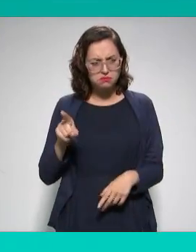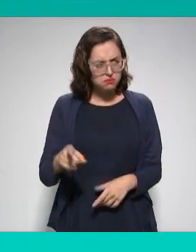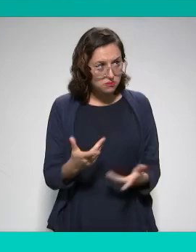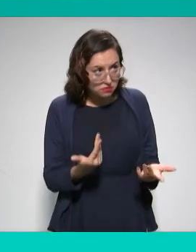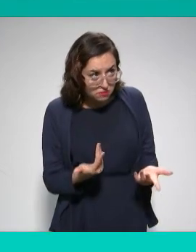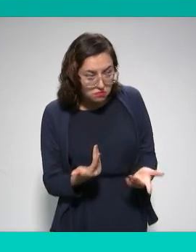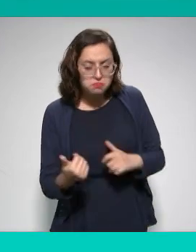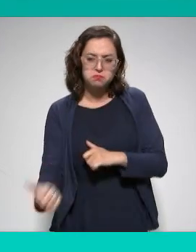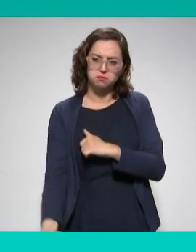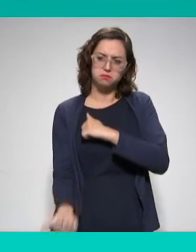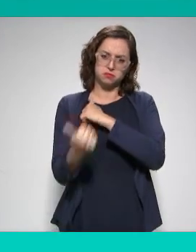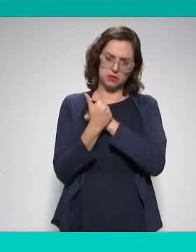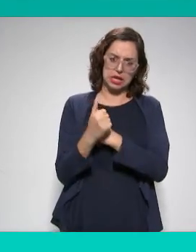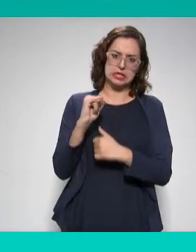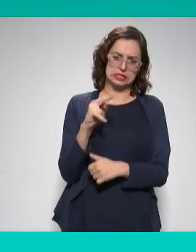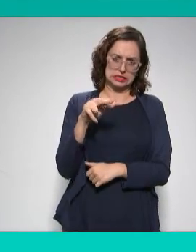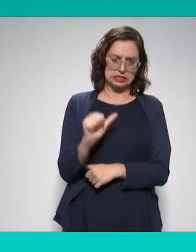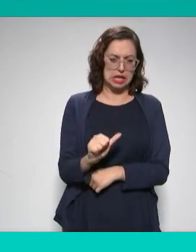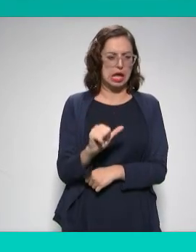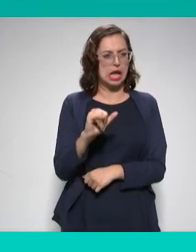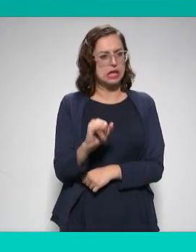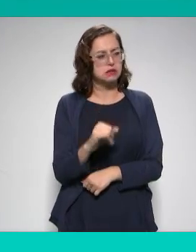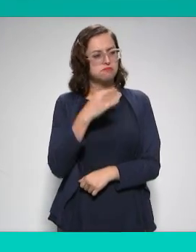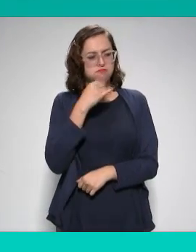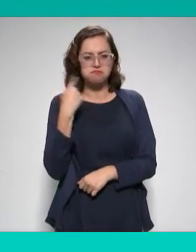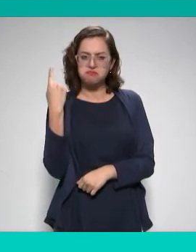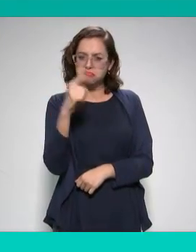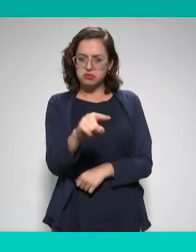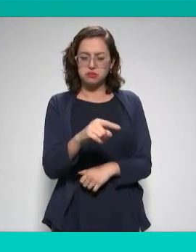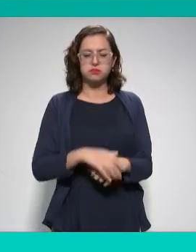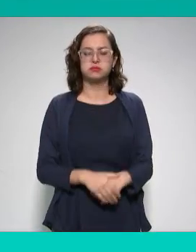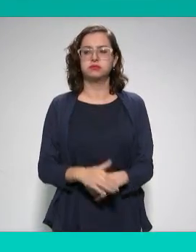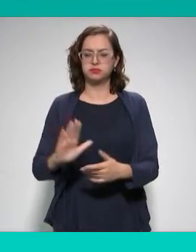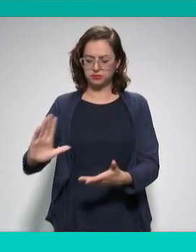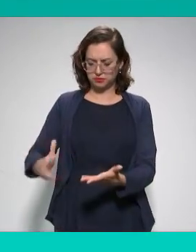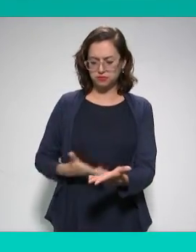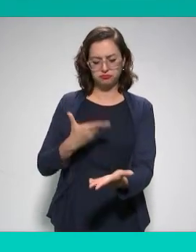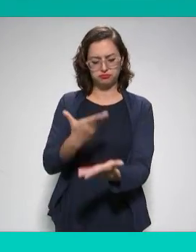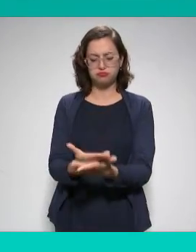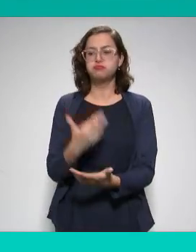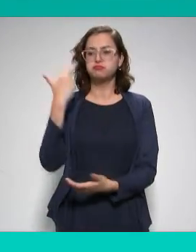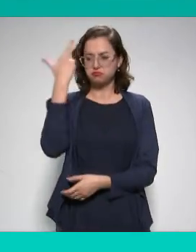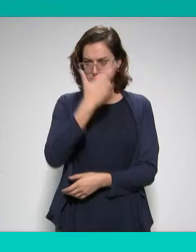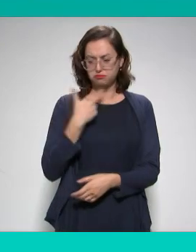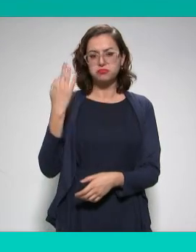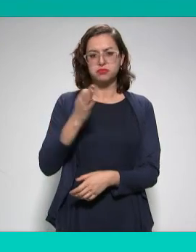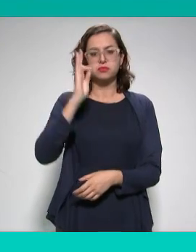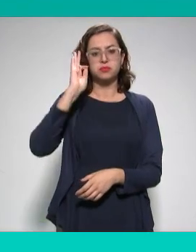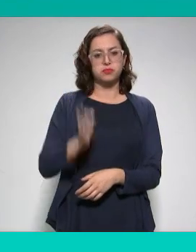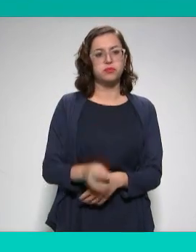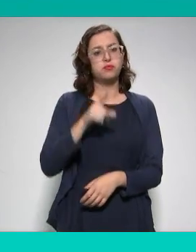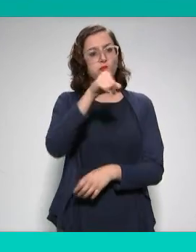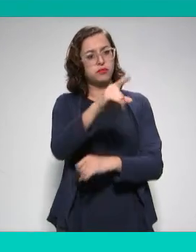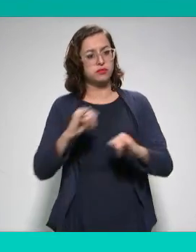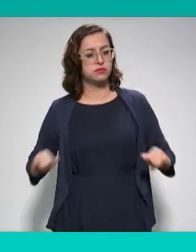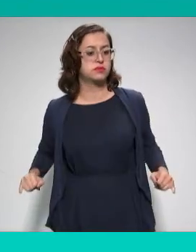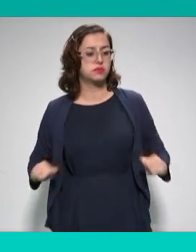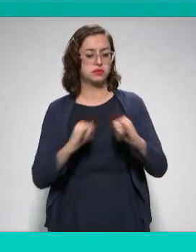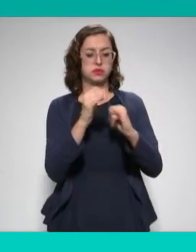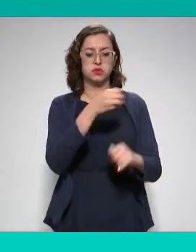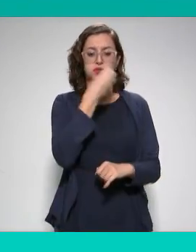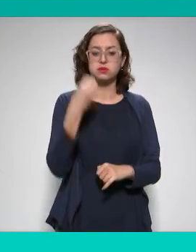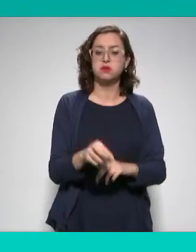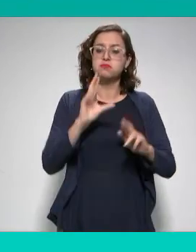para manifestar su inconformidad una vez admitido el recurso de revisión el sujeto obligado respondió la